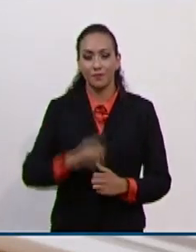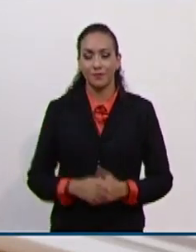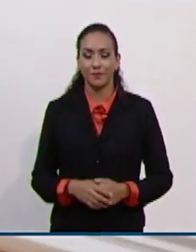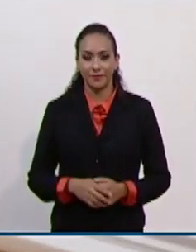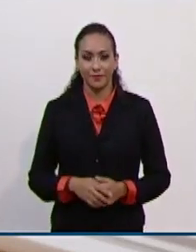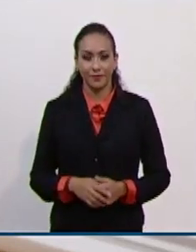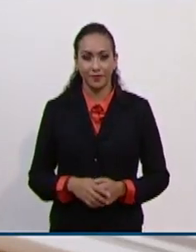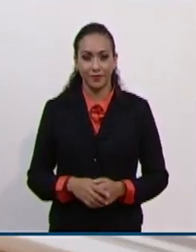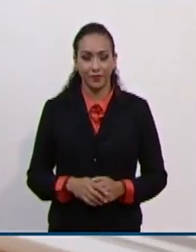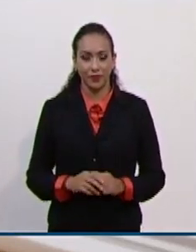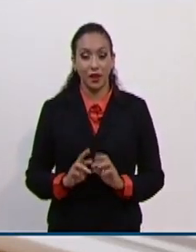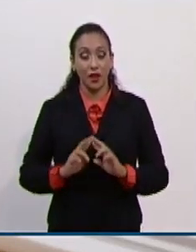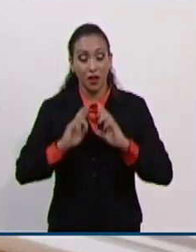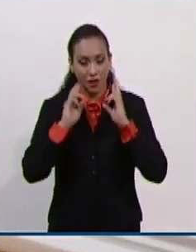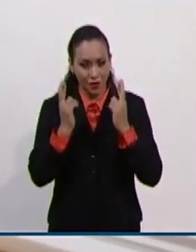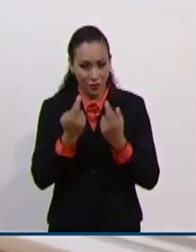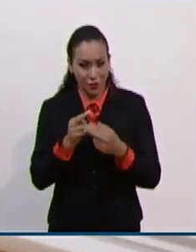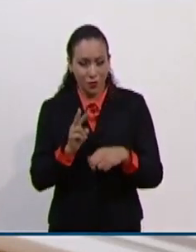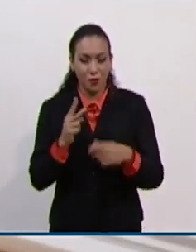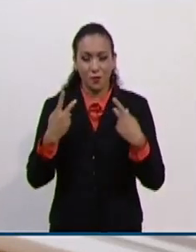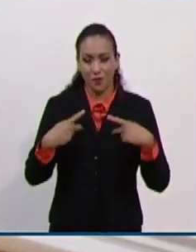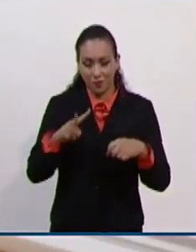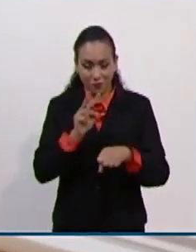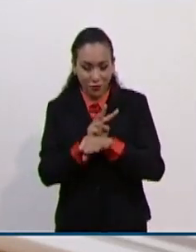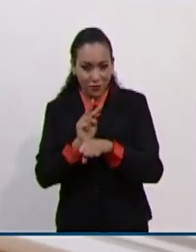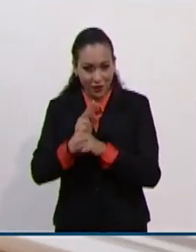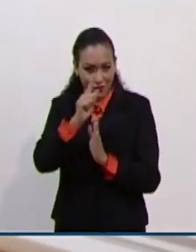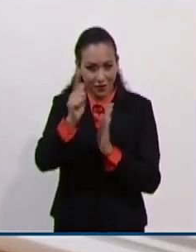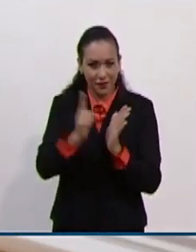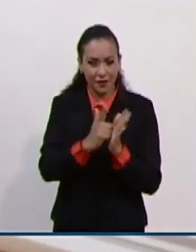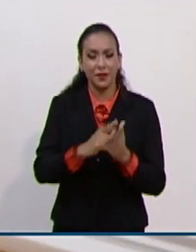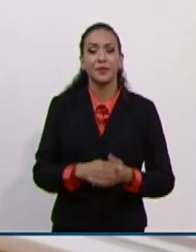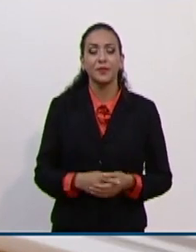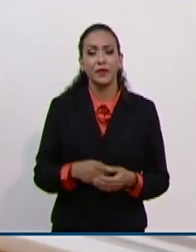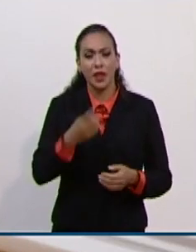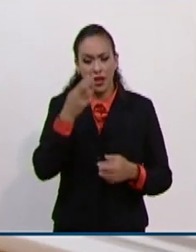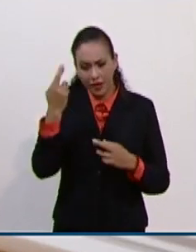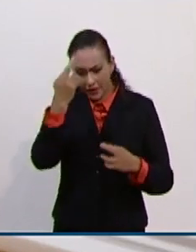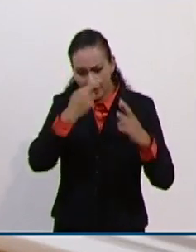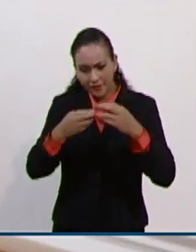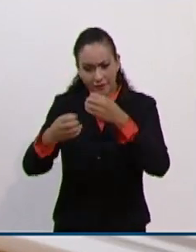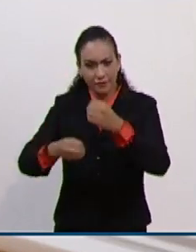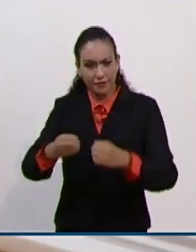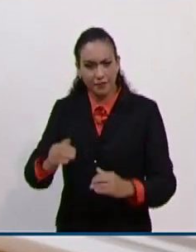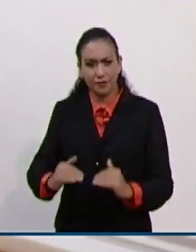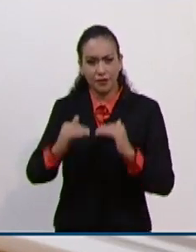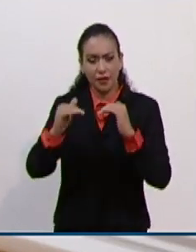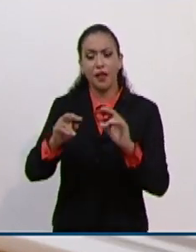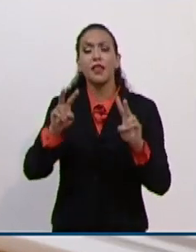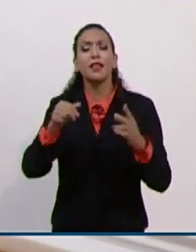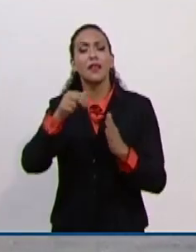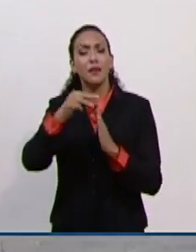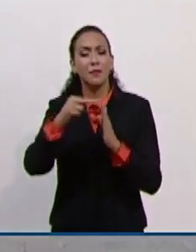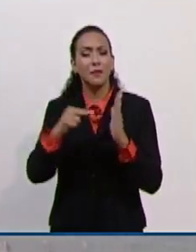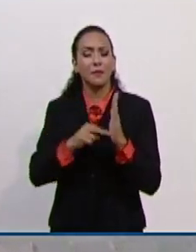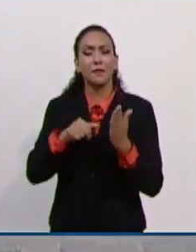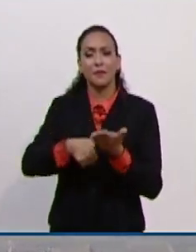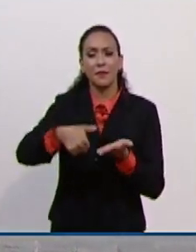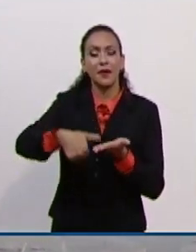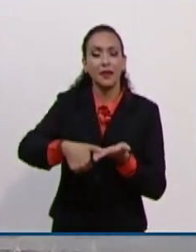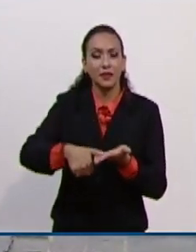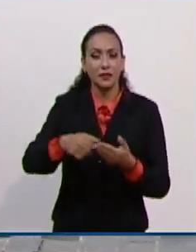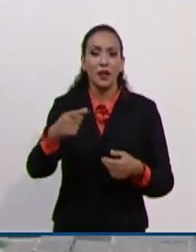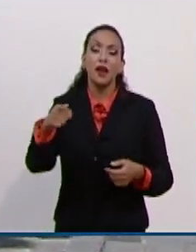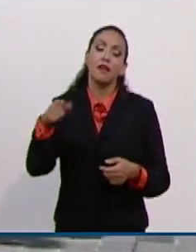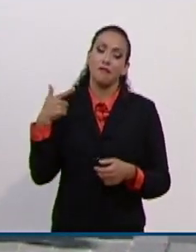El Consejo de la Judicatura Federal destacó una tesis relevante del primer tribunal colegiado en materia civil del 16º Circuito